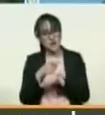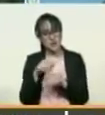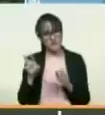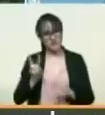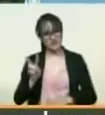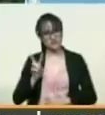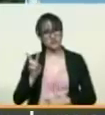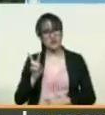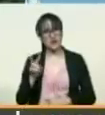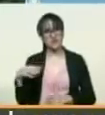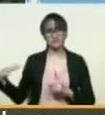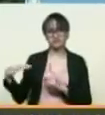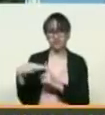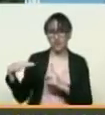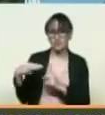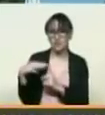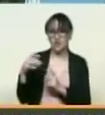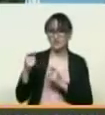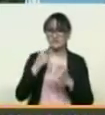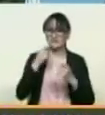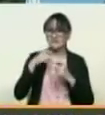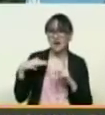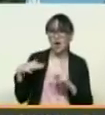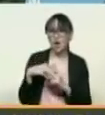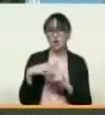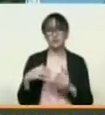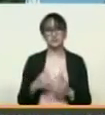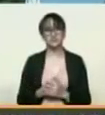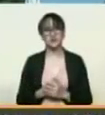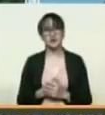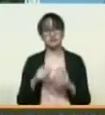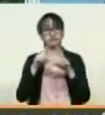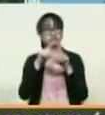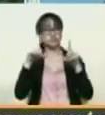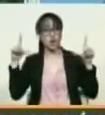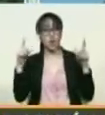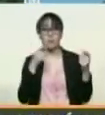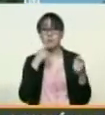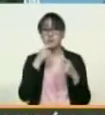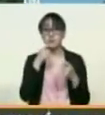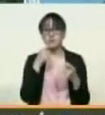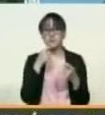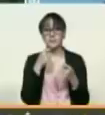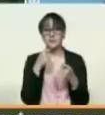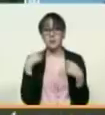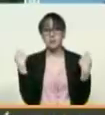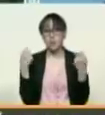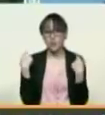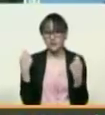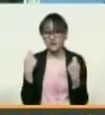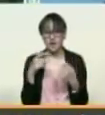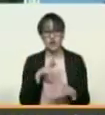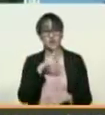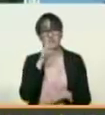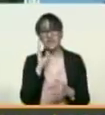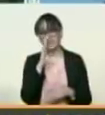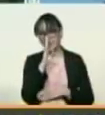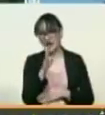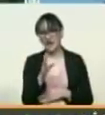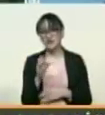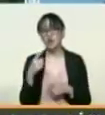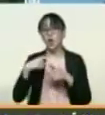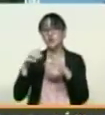por los medios de comunicación grandes campañas, incluso publicitarias y bien financiadas, a veces directamente, a veces a través de